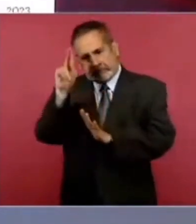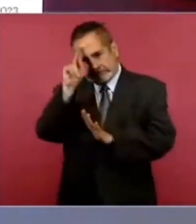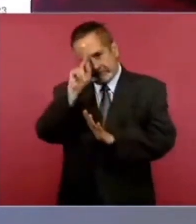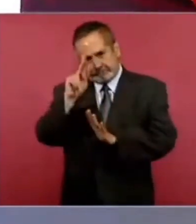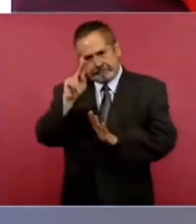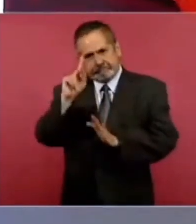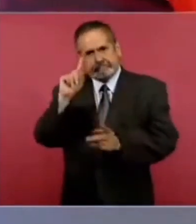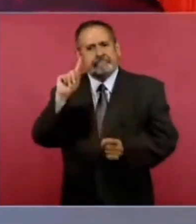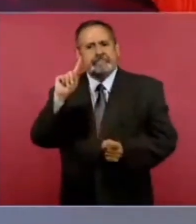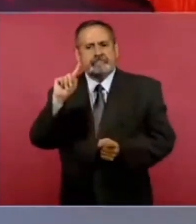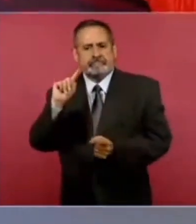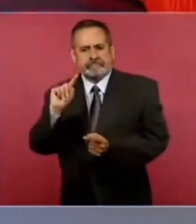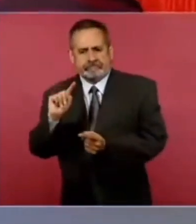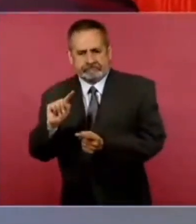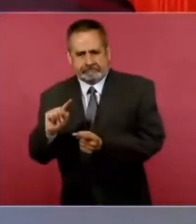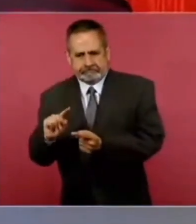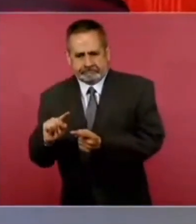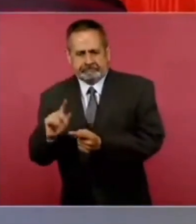y ya estamos